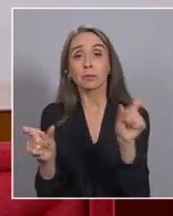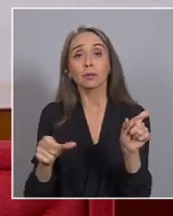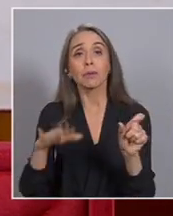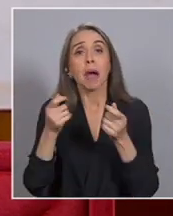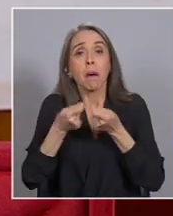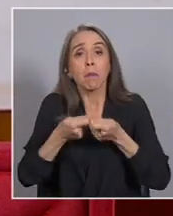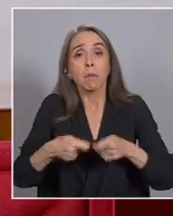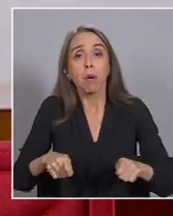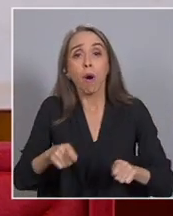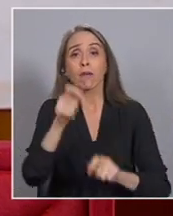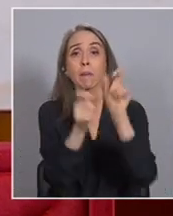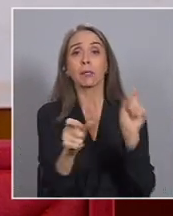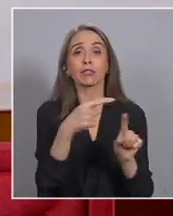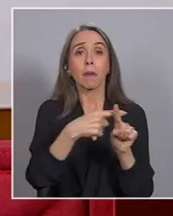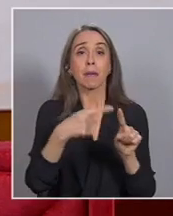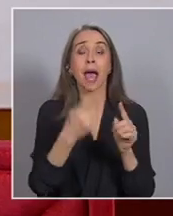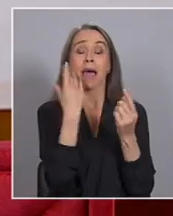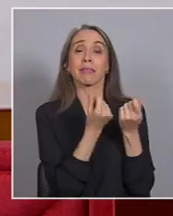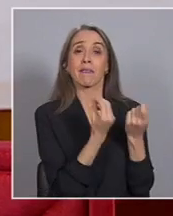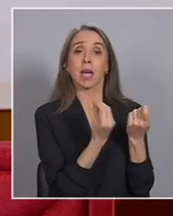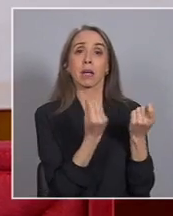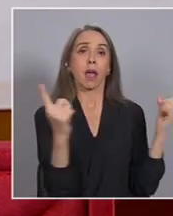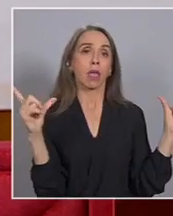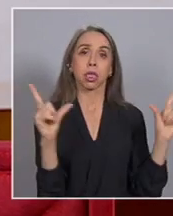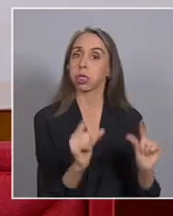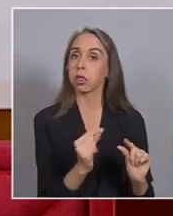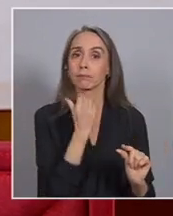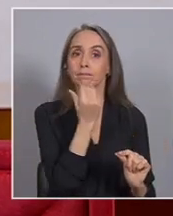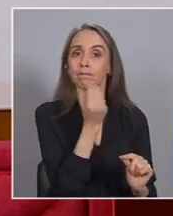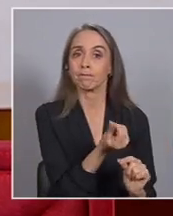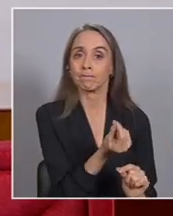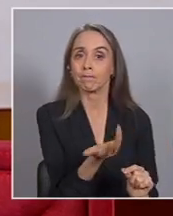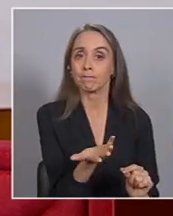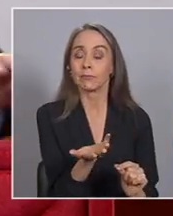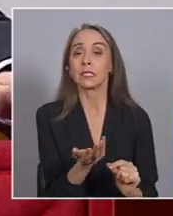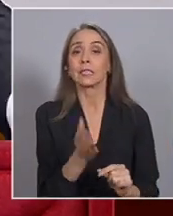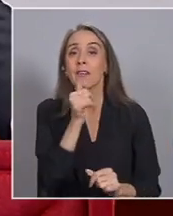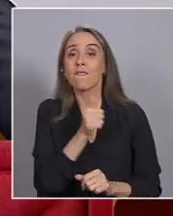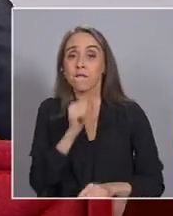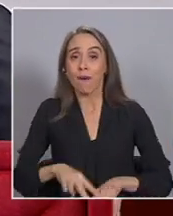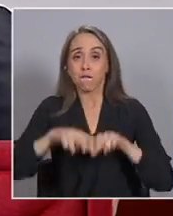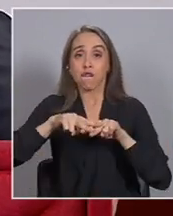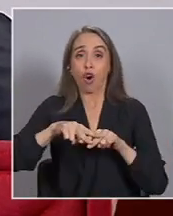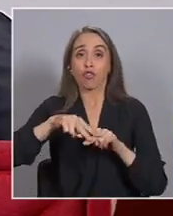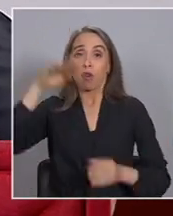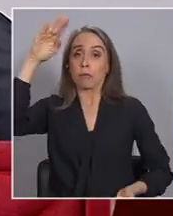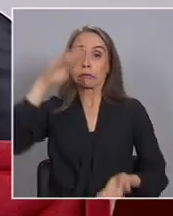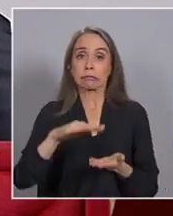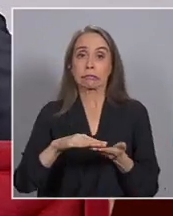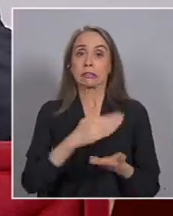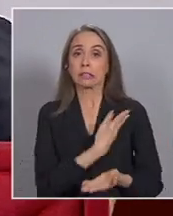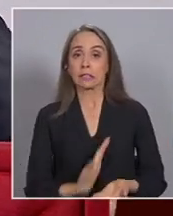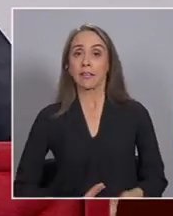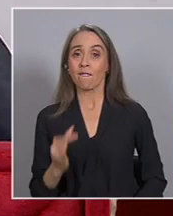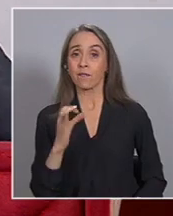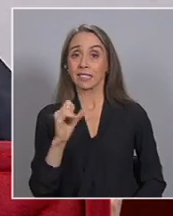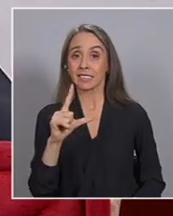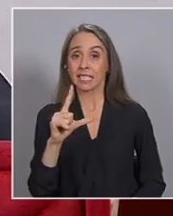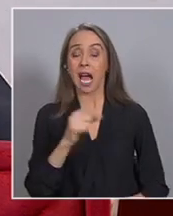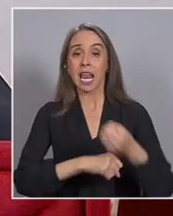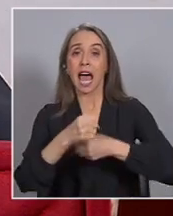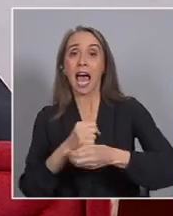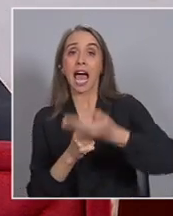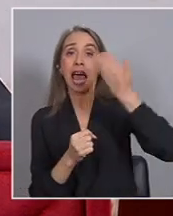pobres y a la clase media precarizada. El déficit fiscal se había ubicado el año anterior en una